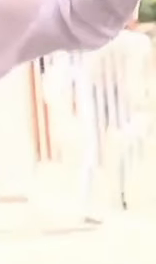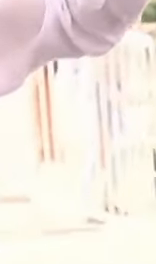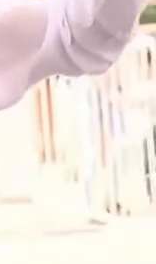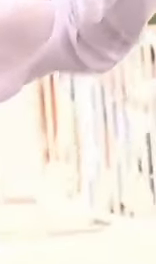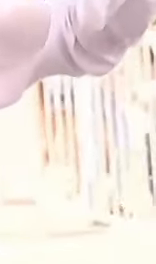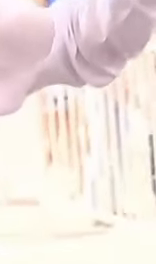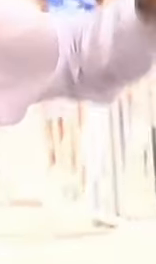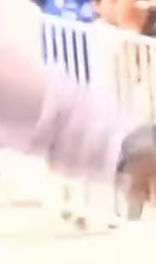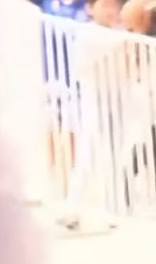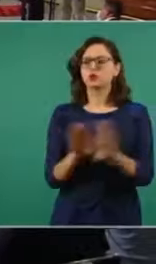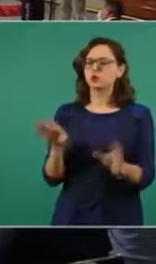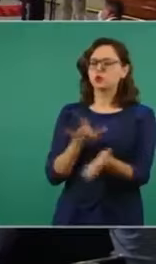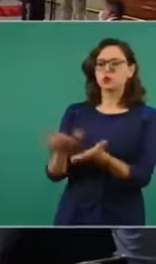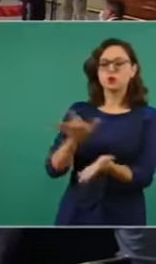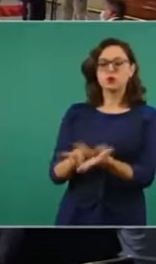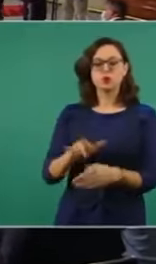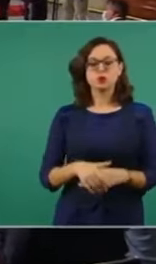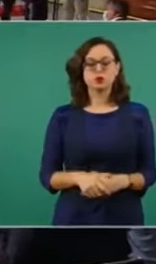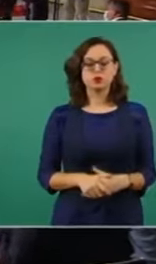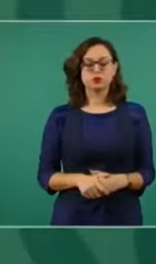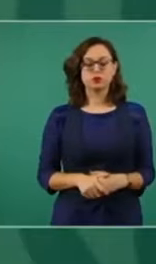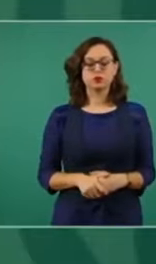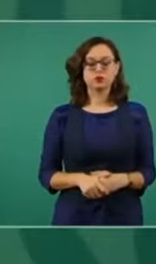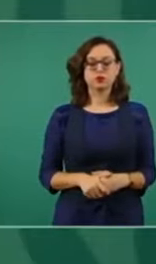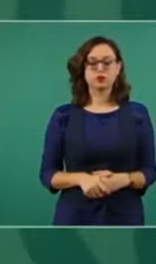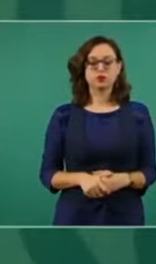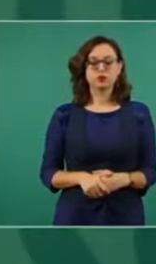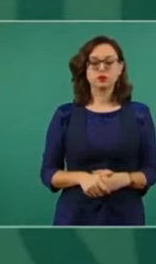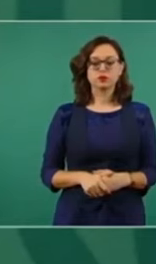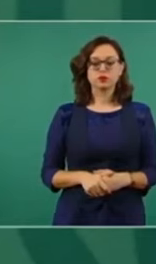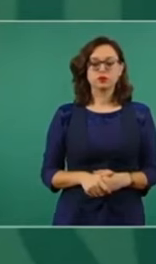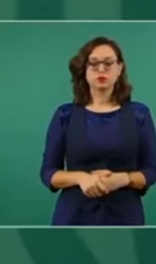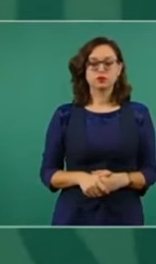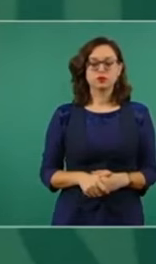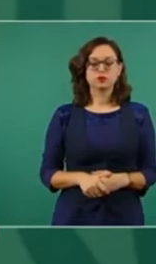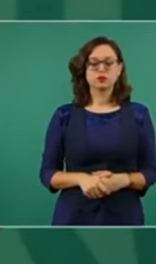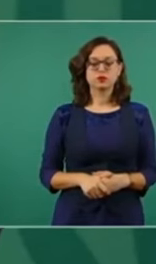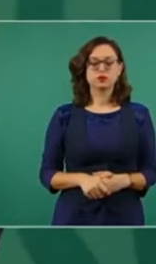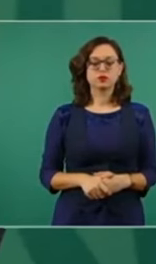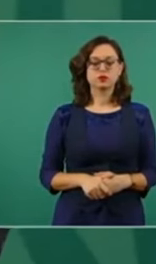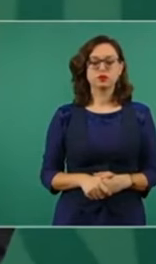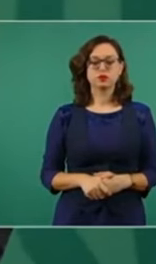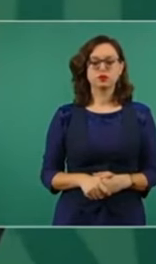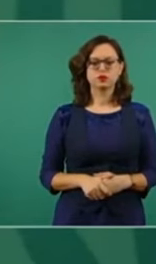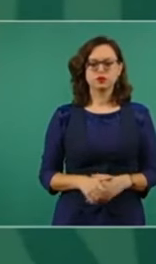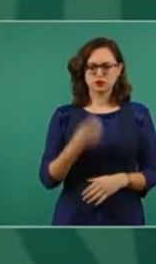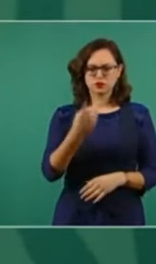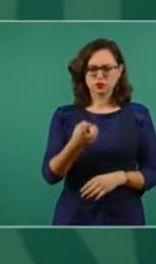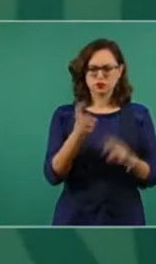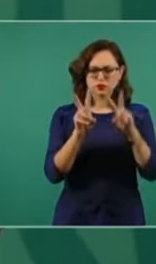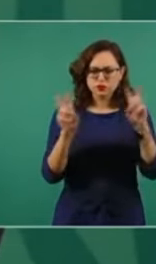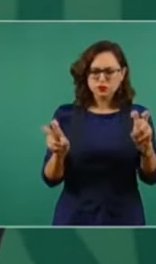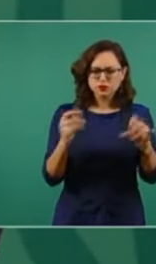y como lo que transforma es en algo peor, más injusto, más pobre, sin embargo, quiere echar la culpa de lo que